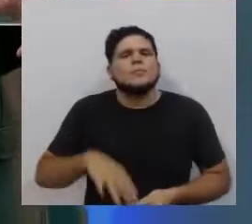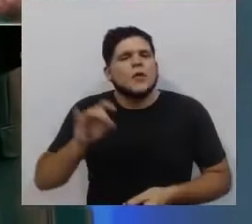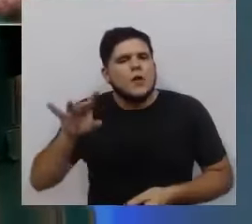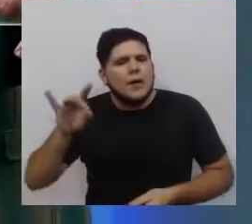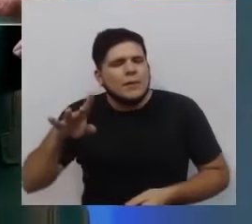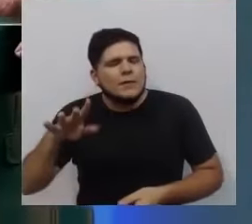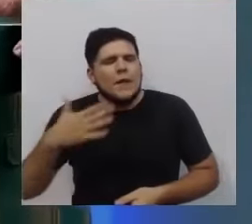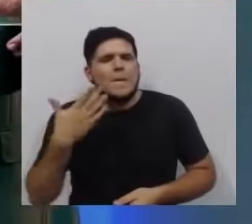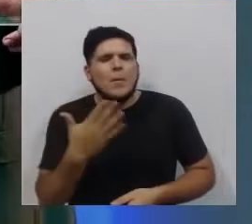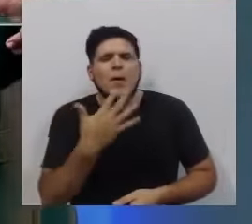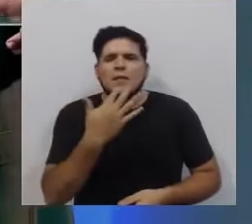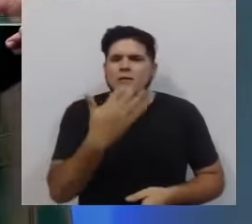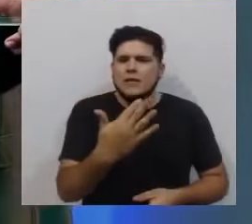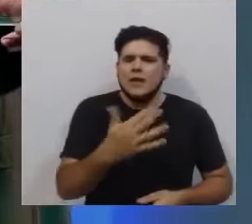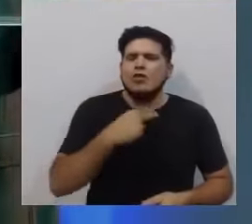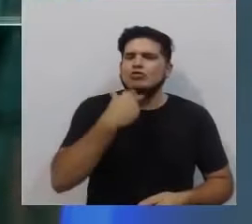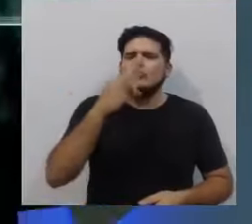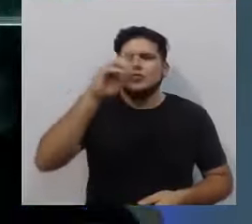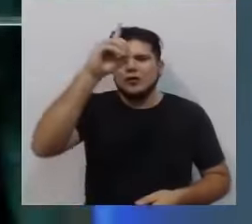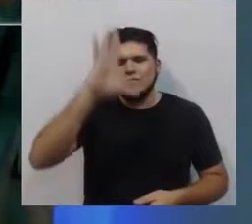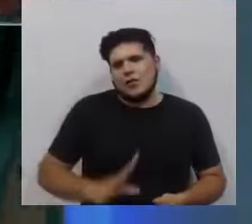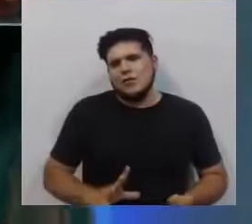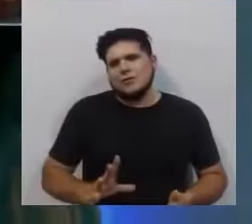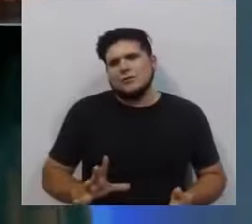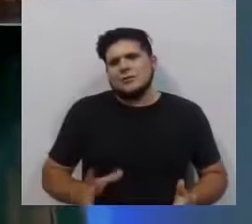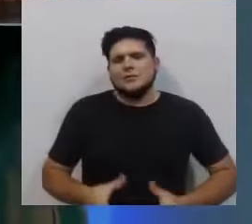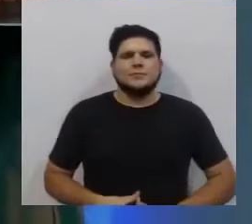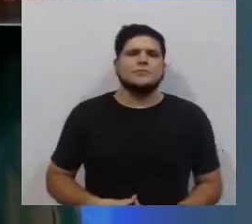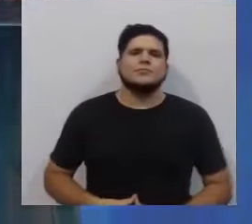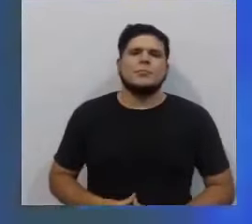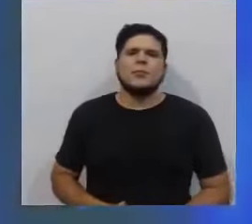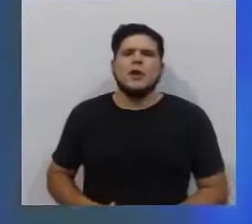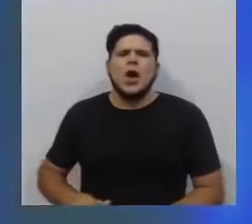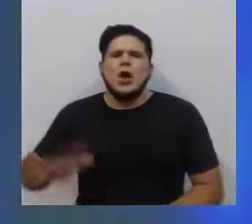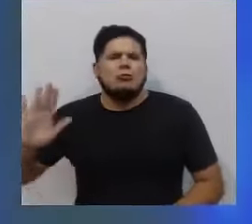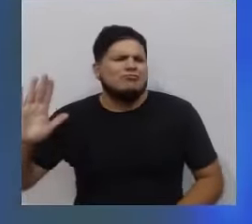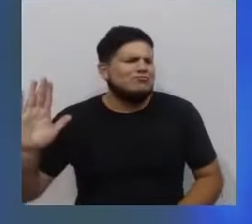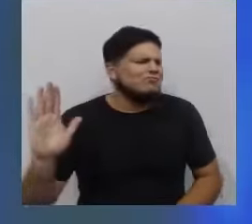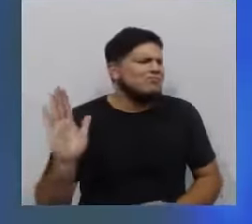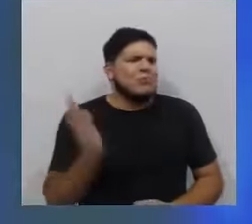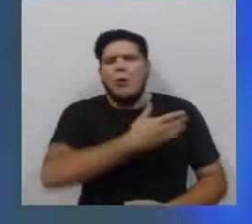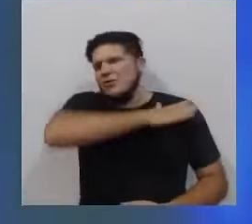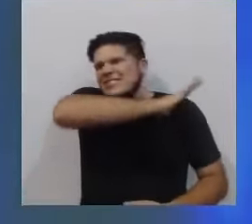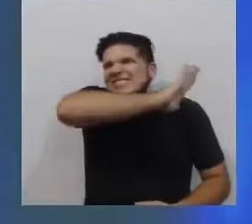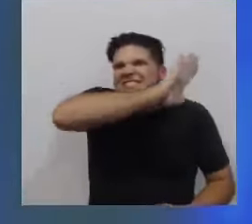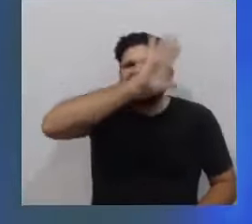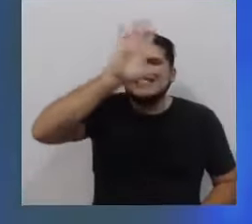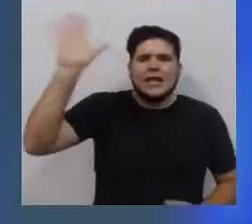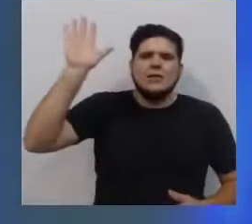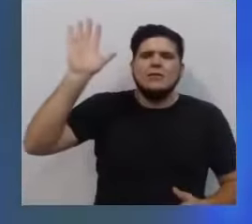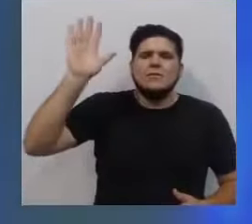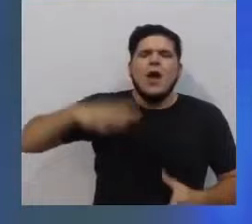así que si usted es un hijo de dios y en el cielo a su favor me puede decir amén tiene el cielo a su favor